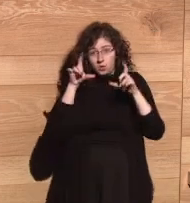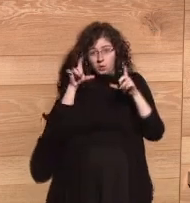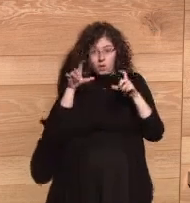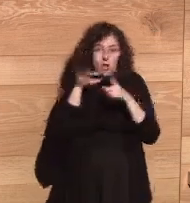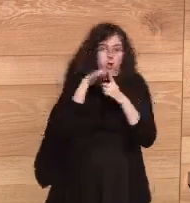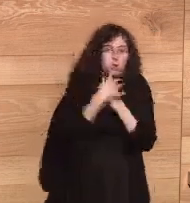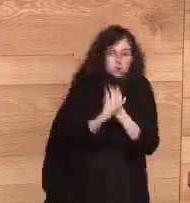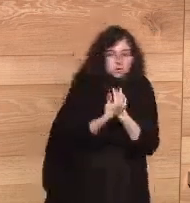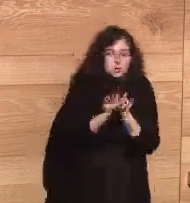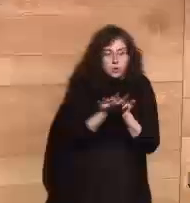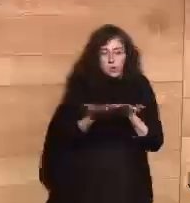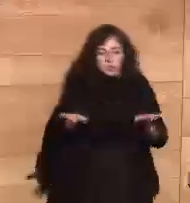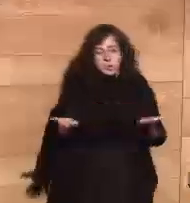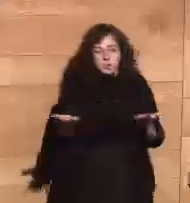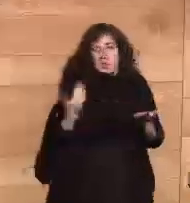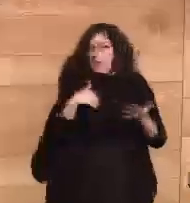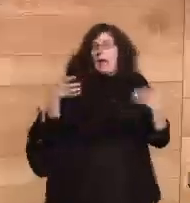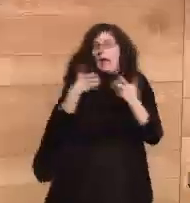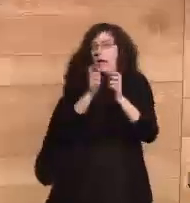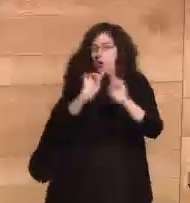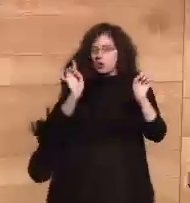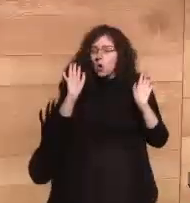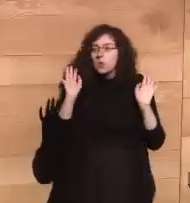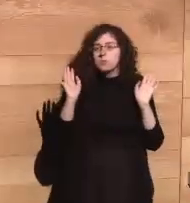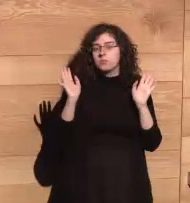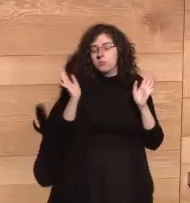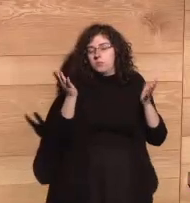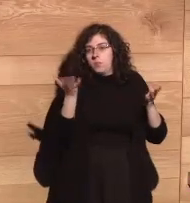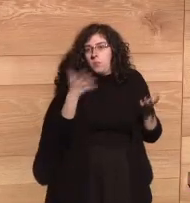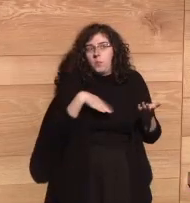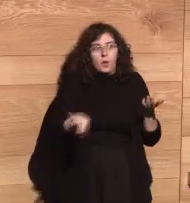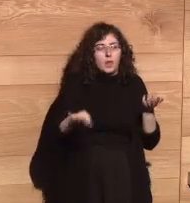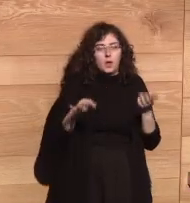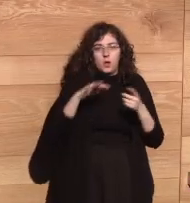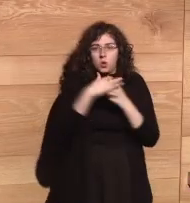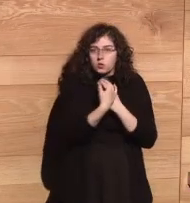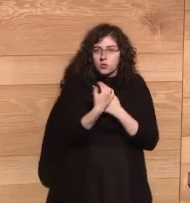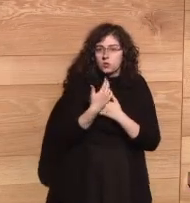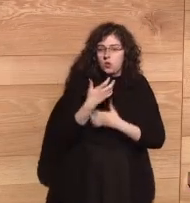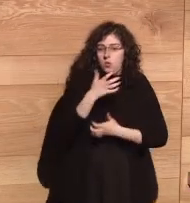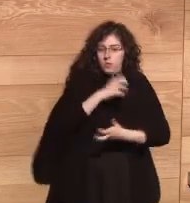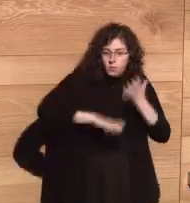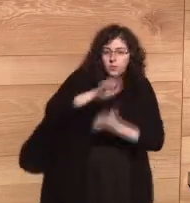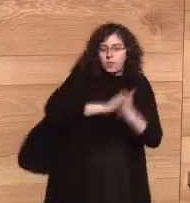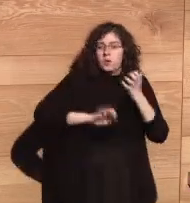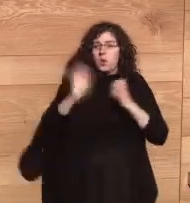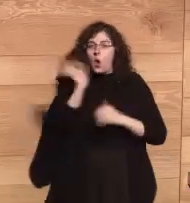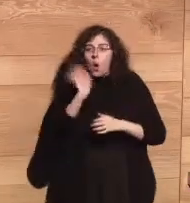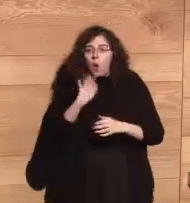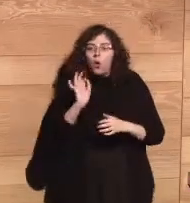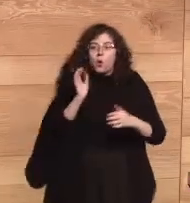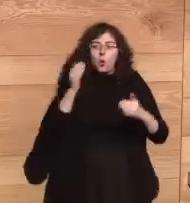una situación en la que ya no tiene que ser una guerra, sino bueno que puede ser situación de disturbios o catástrofes